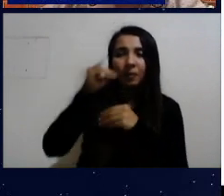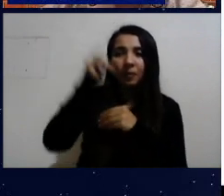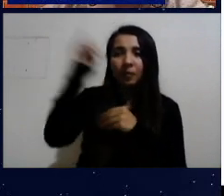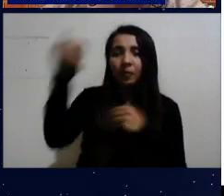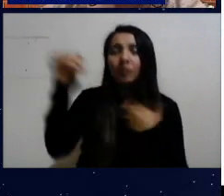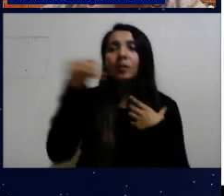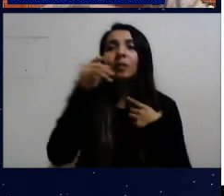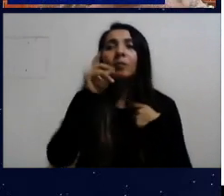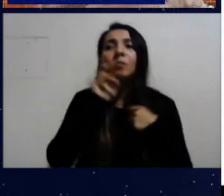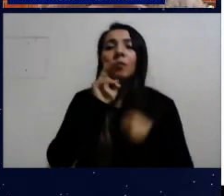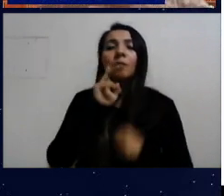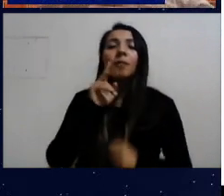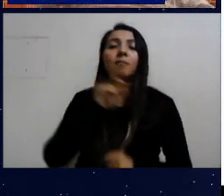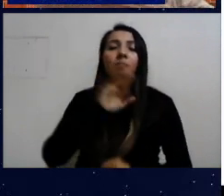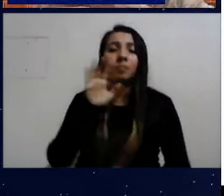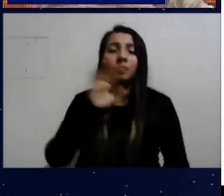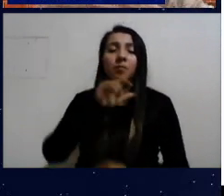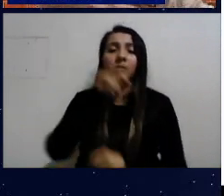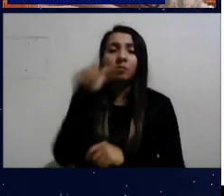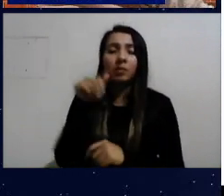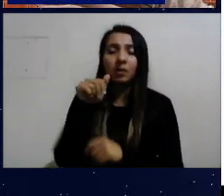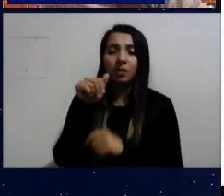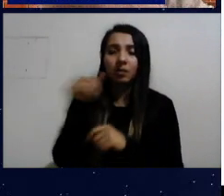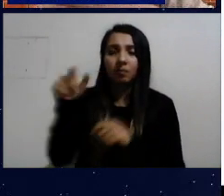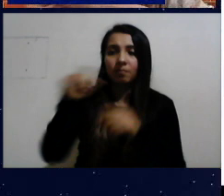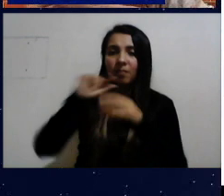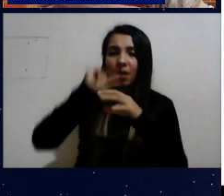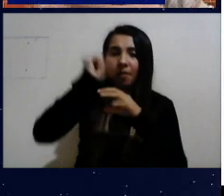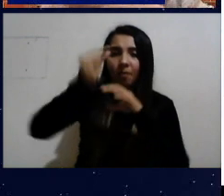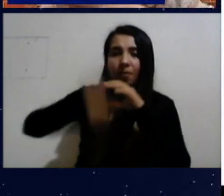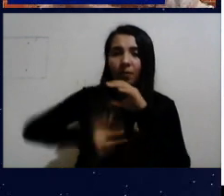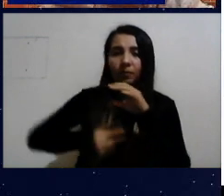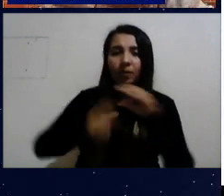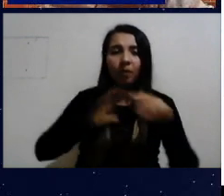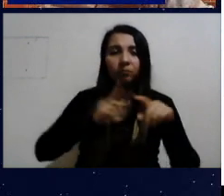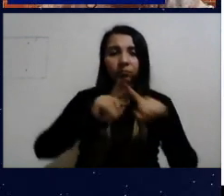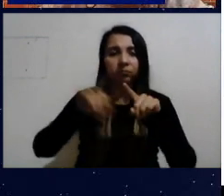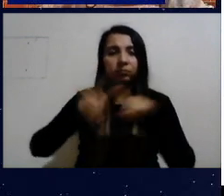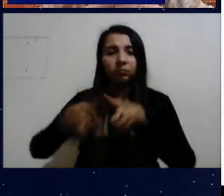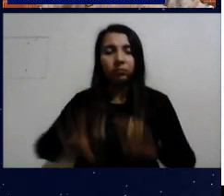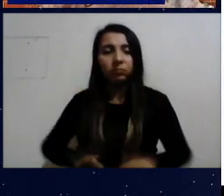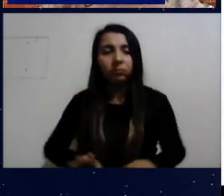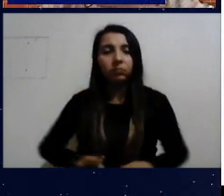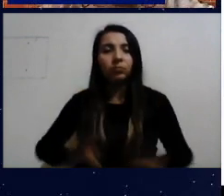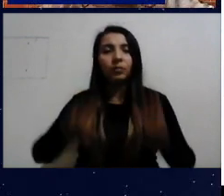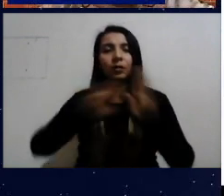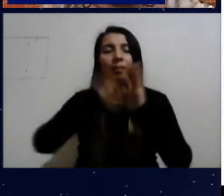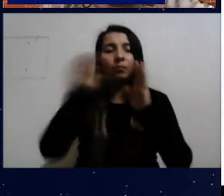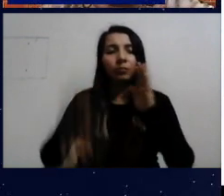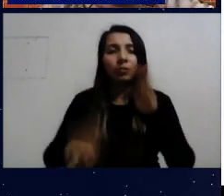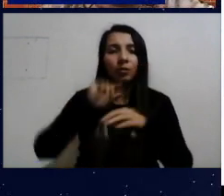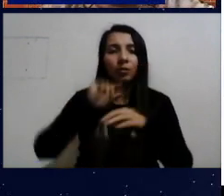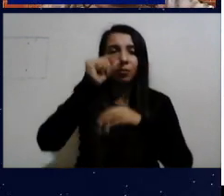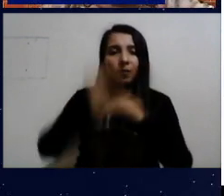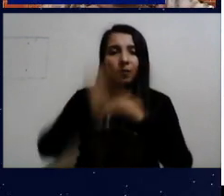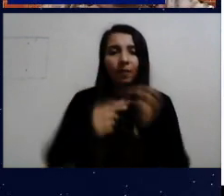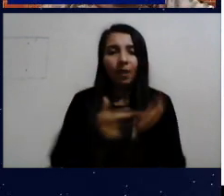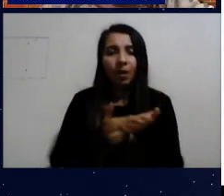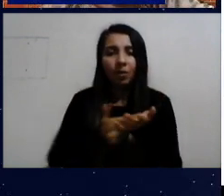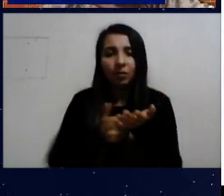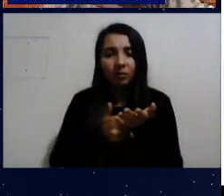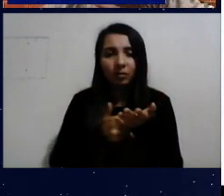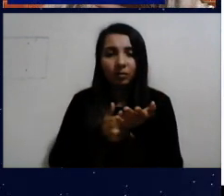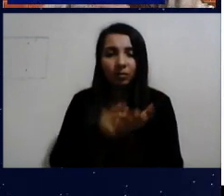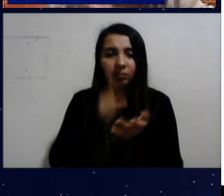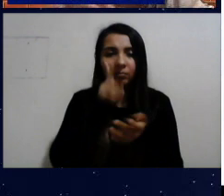y le colocó a los planetas atmósferas de diferentes tipos. Atmósferas como la atmósfera rosa que tenéis